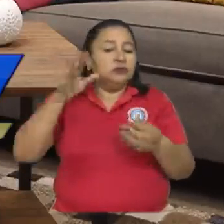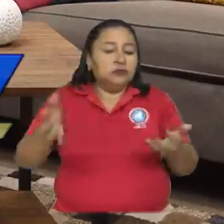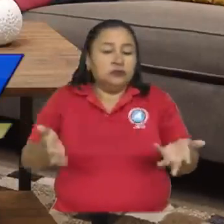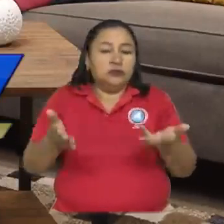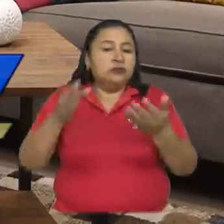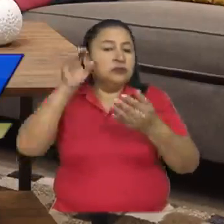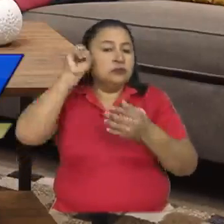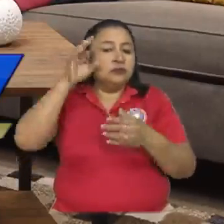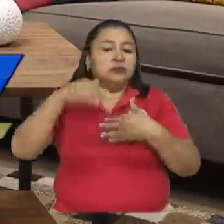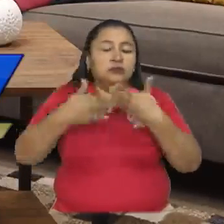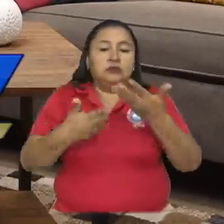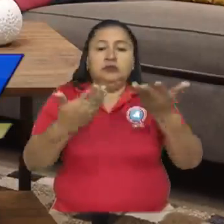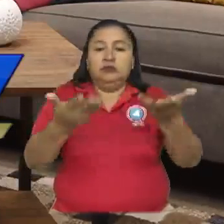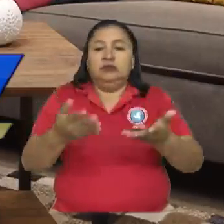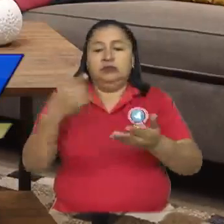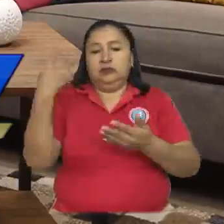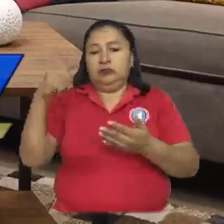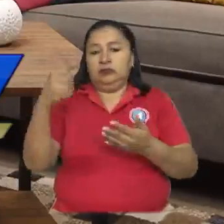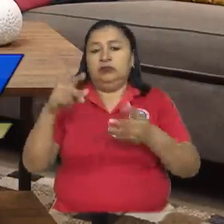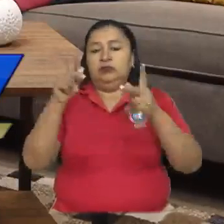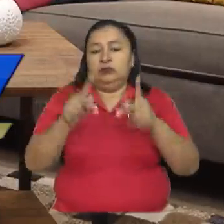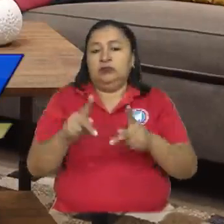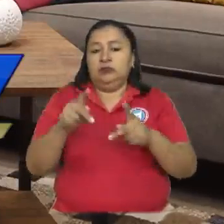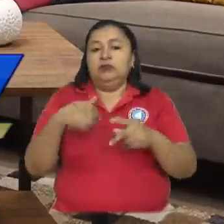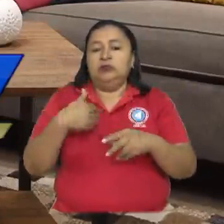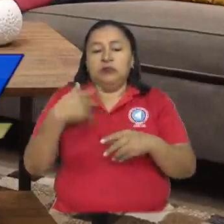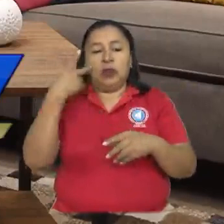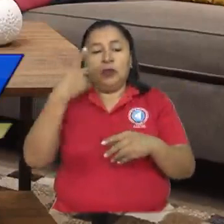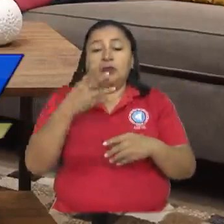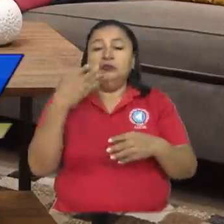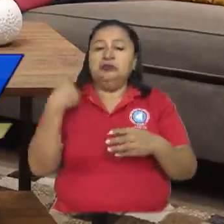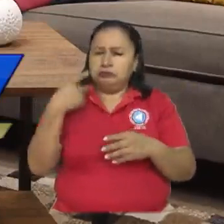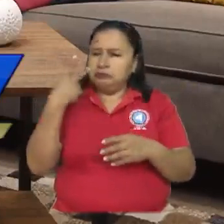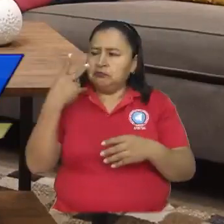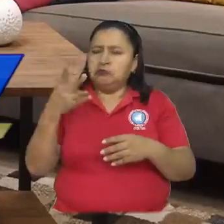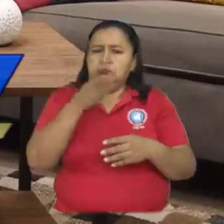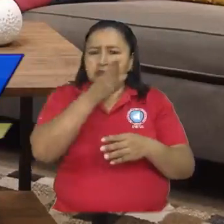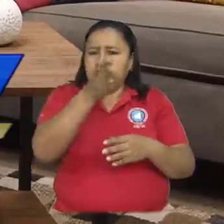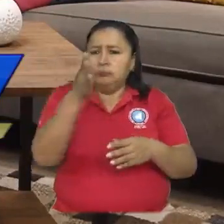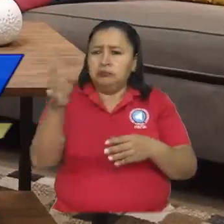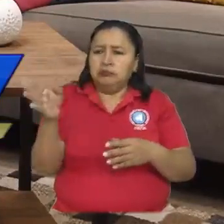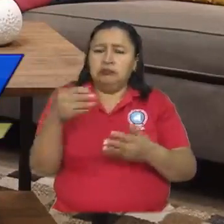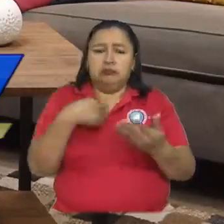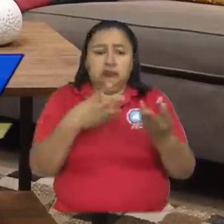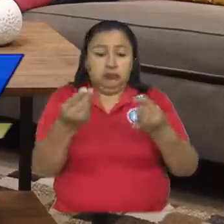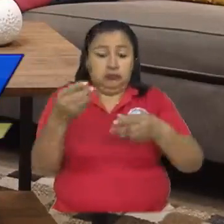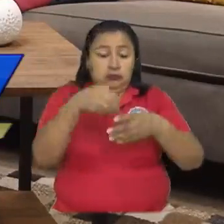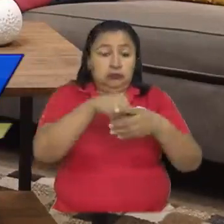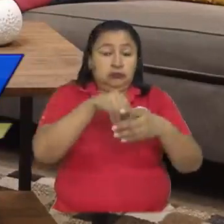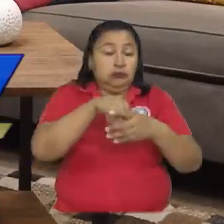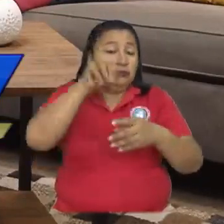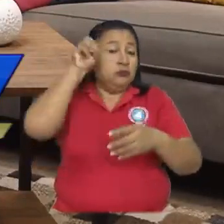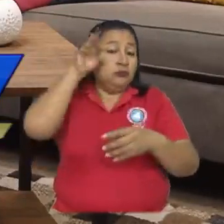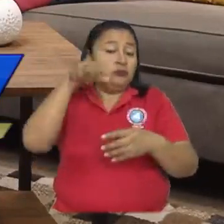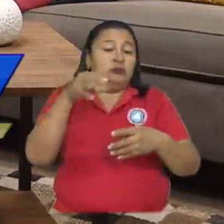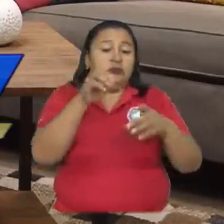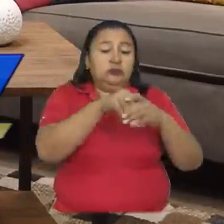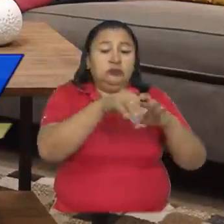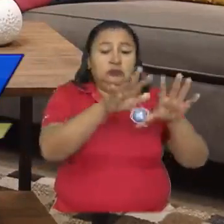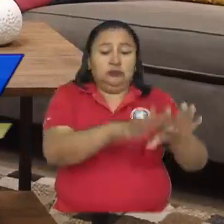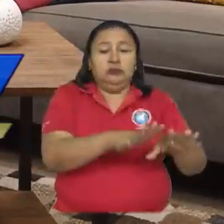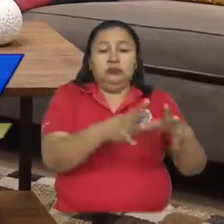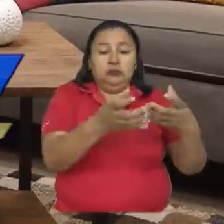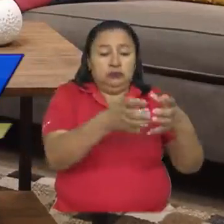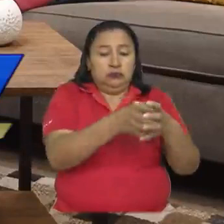esa perspectiva de restitución de derecho. Y uno lo ve cuando llega a las comunidades, es decir, el dinero o los ingresos que genera el turismo queden en las